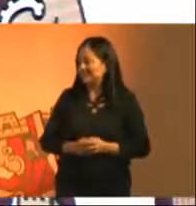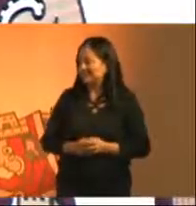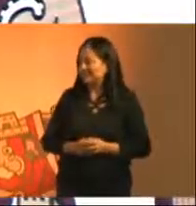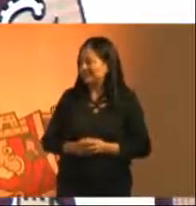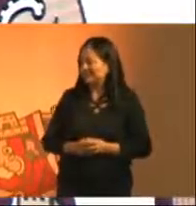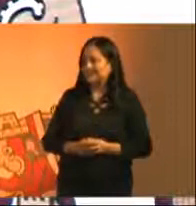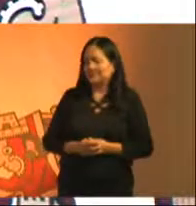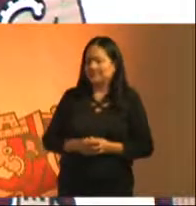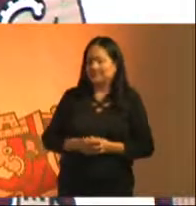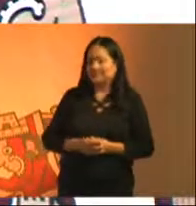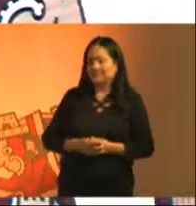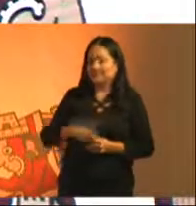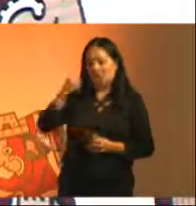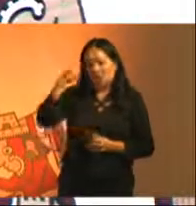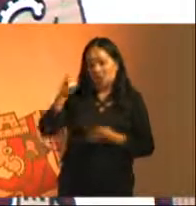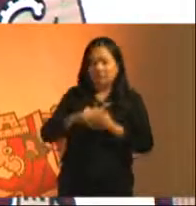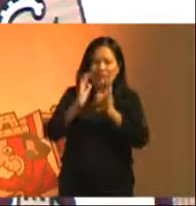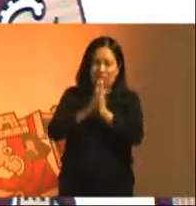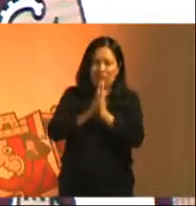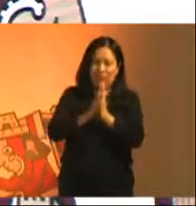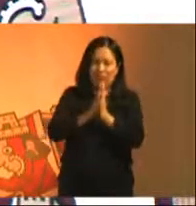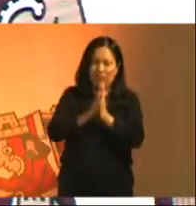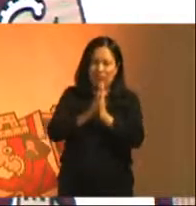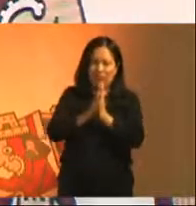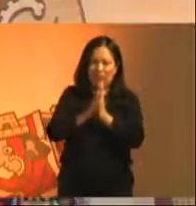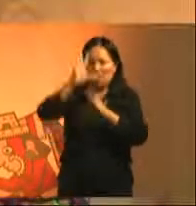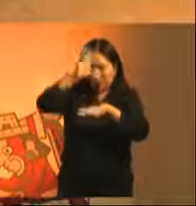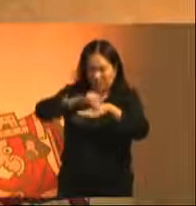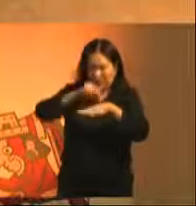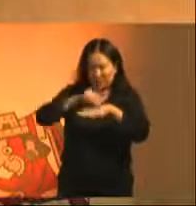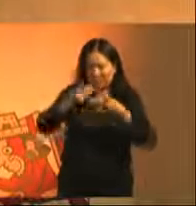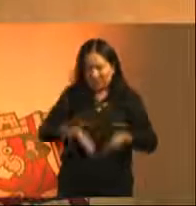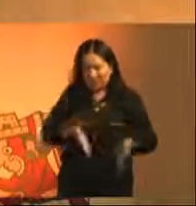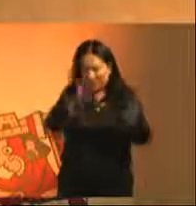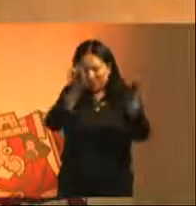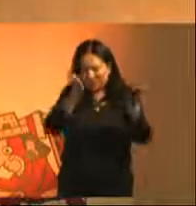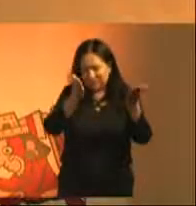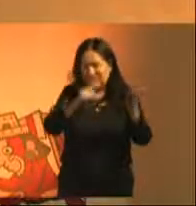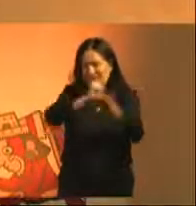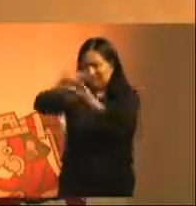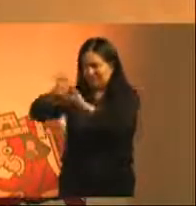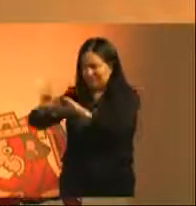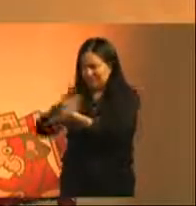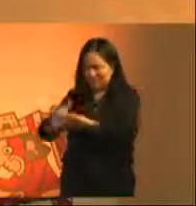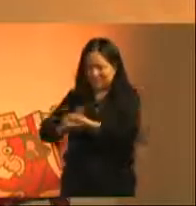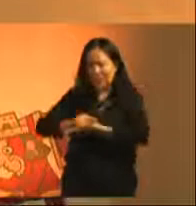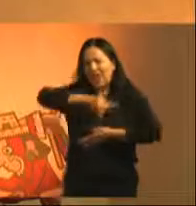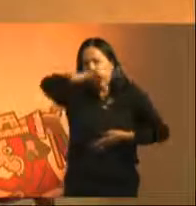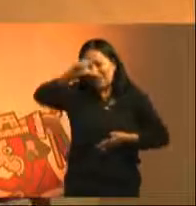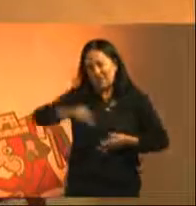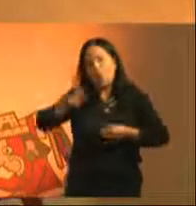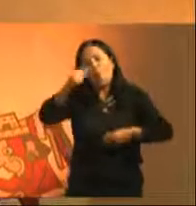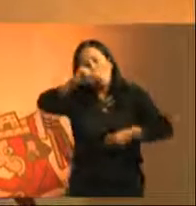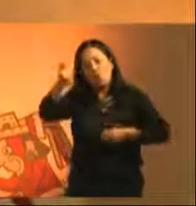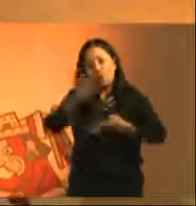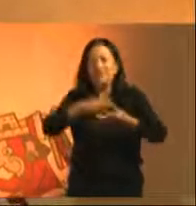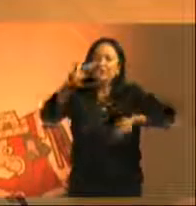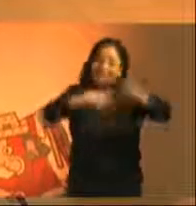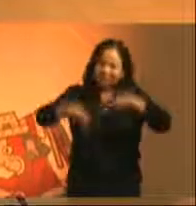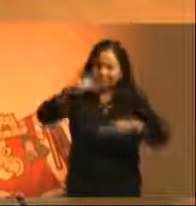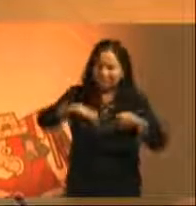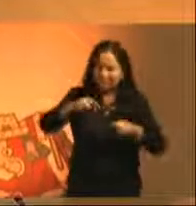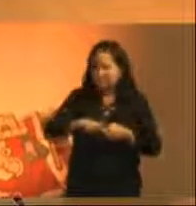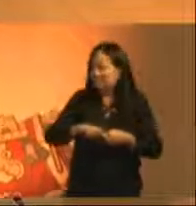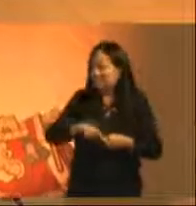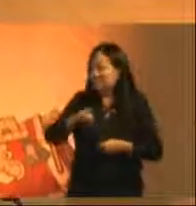creo que hay un ratito para la desinfección entonces creo que tenemos que desalojar un segundo pero volvemos platicamos todo lo que quiera quieran platicar